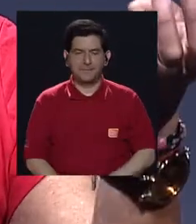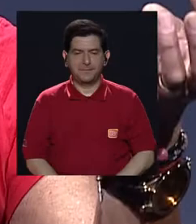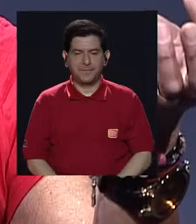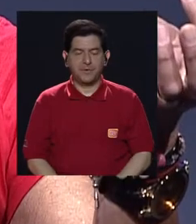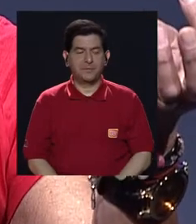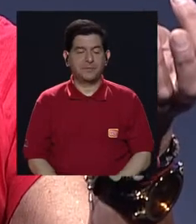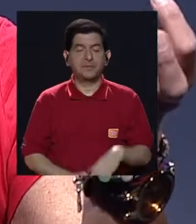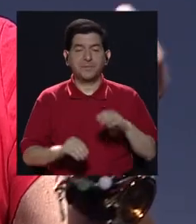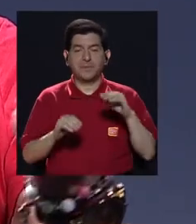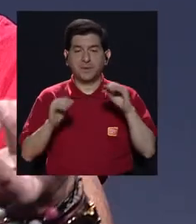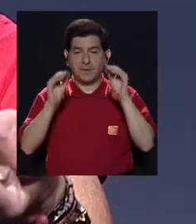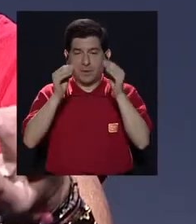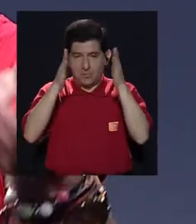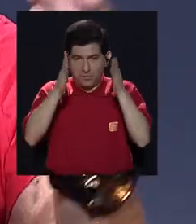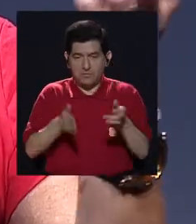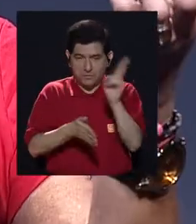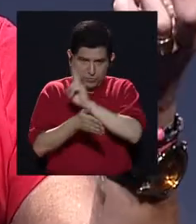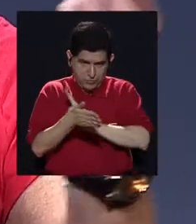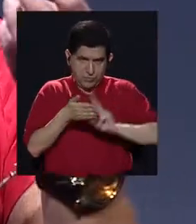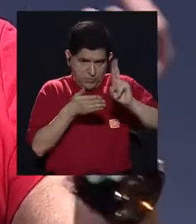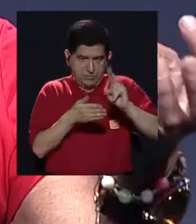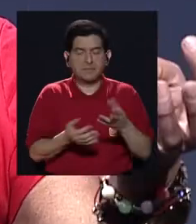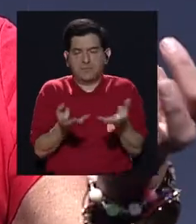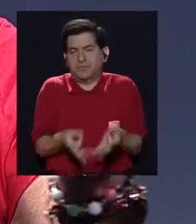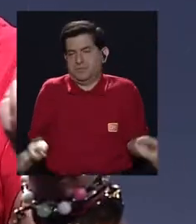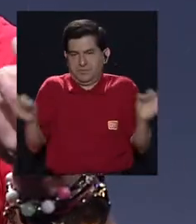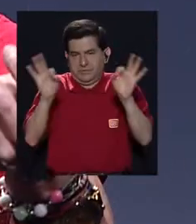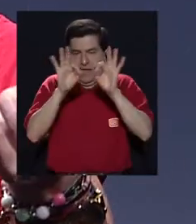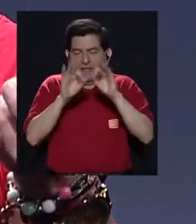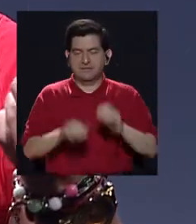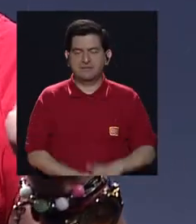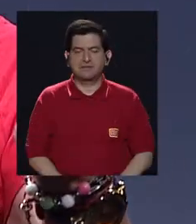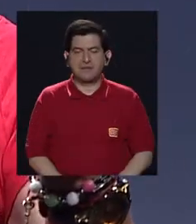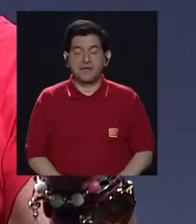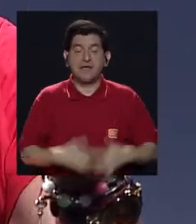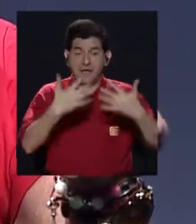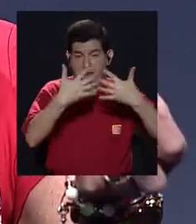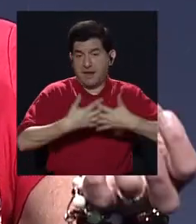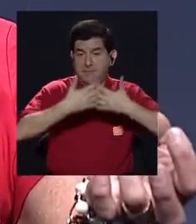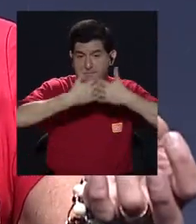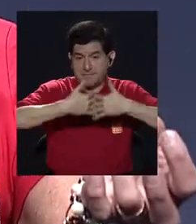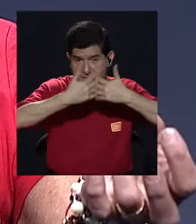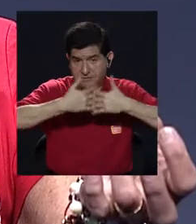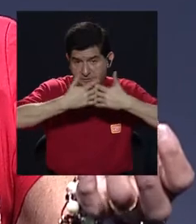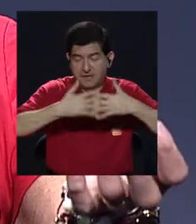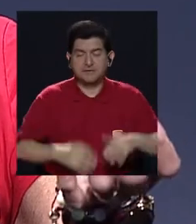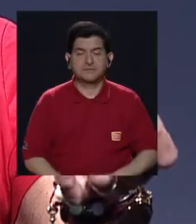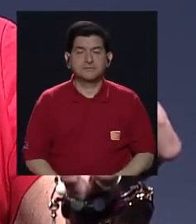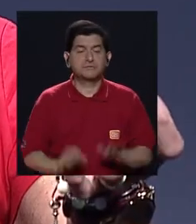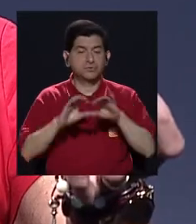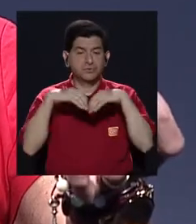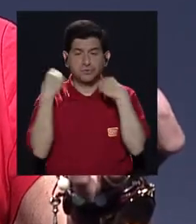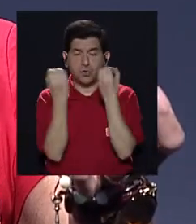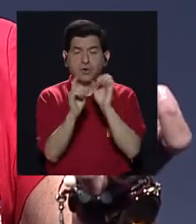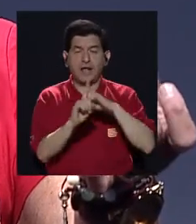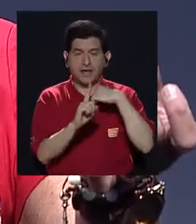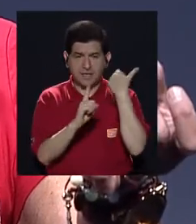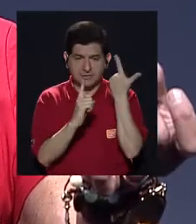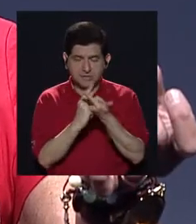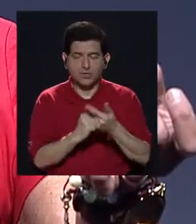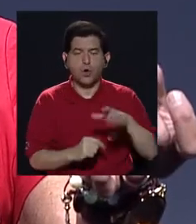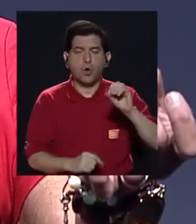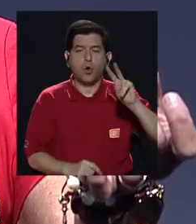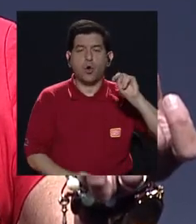el sector académico fundamental el sector empresarial las organizaciones